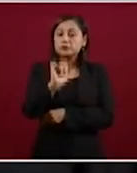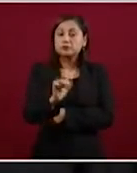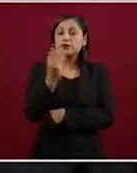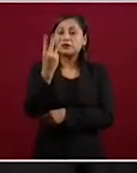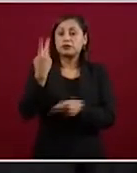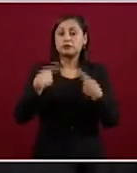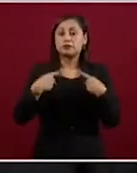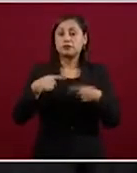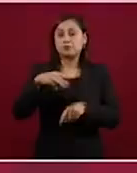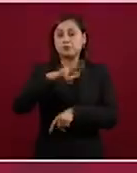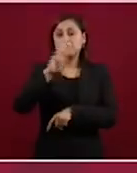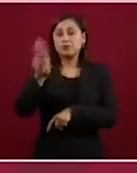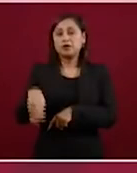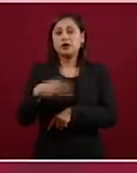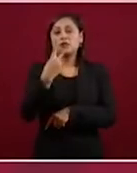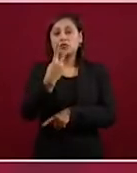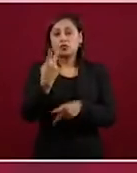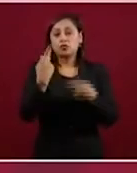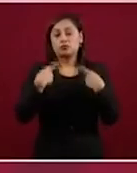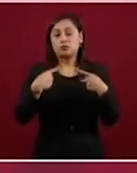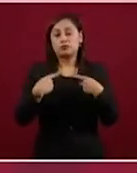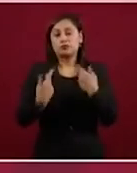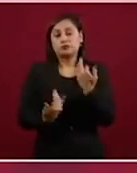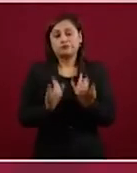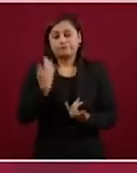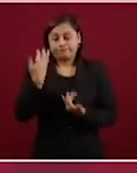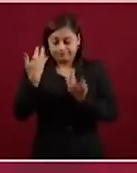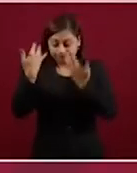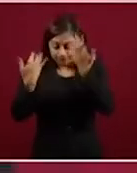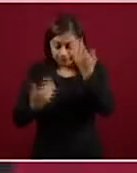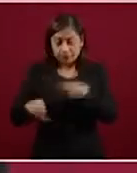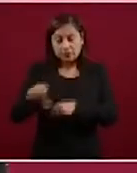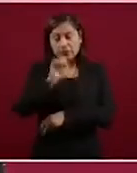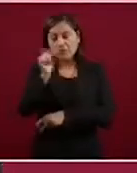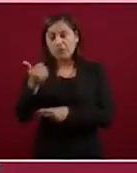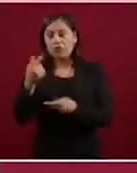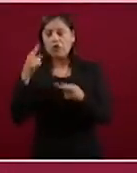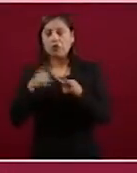2 por quemaduras y 1 vida por asfixia.